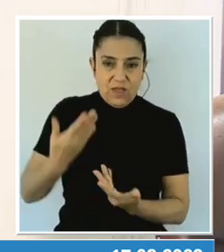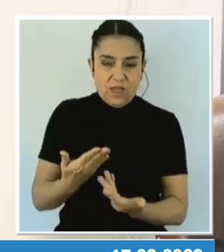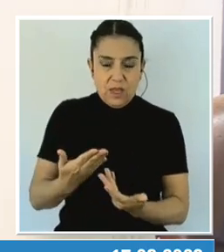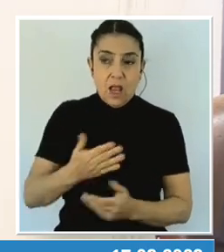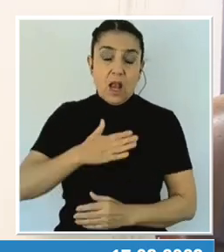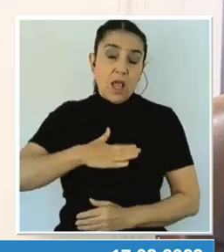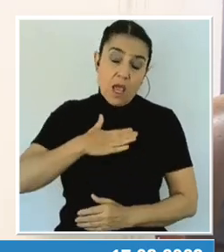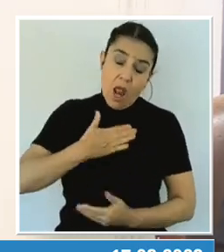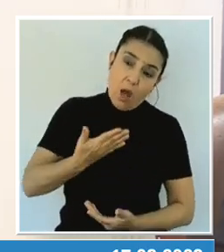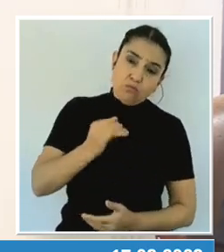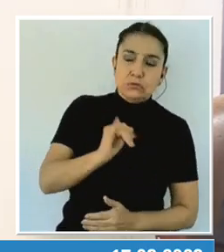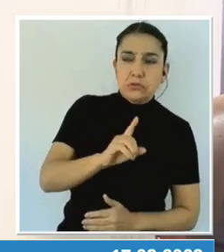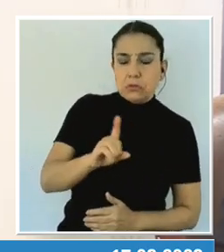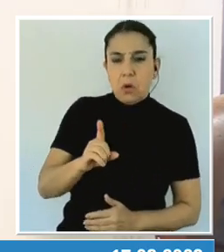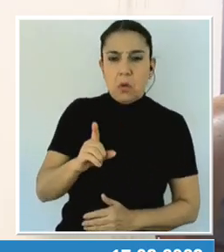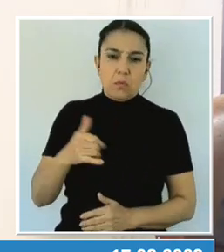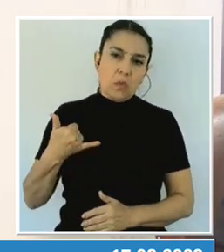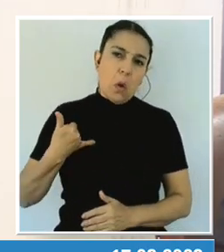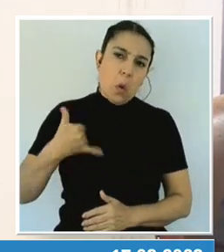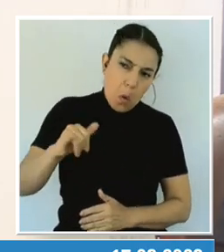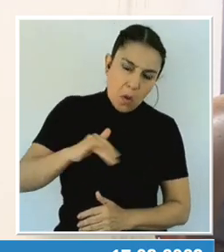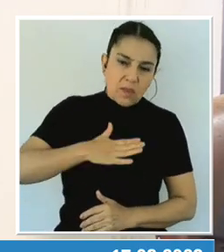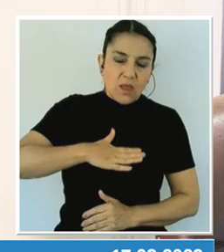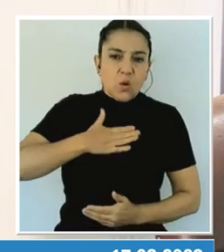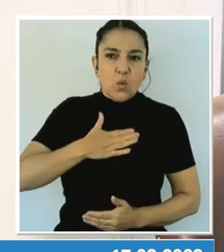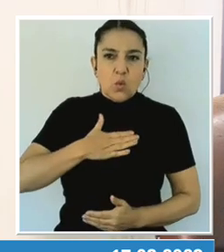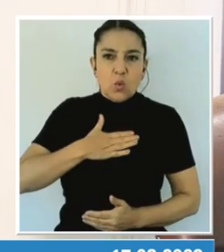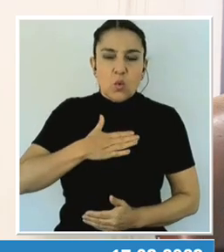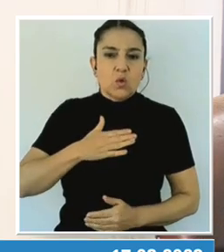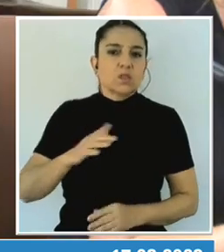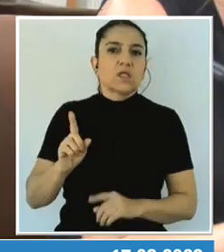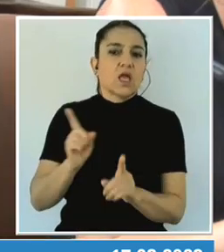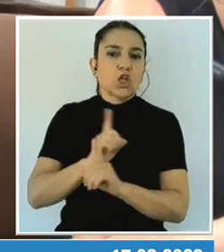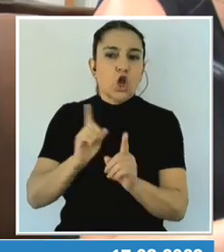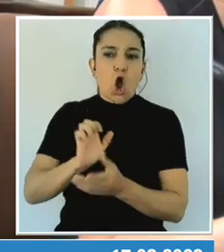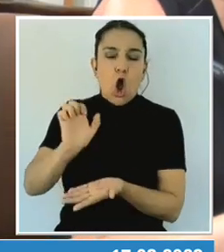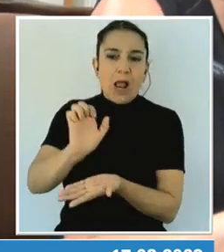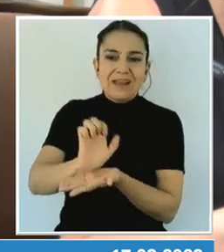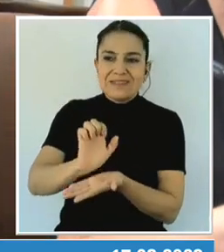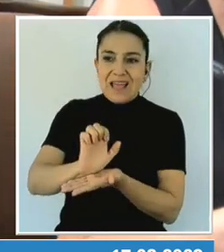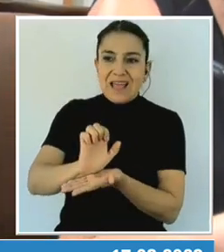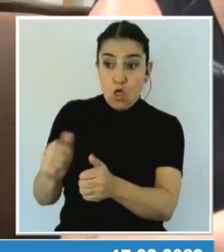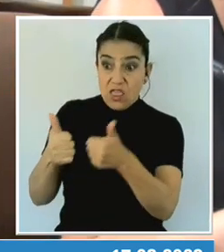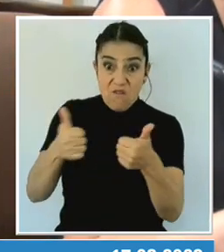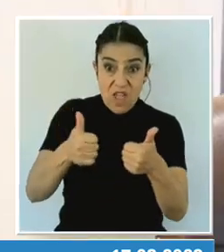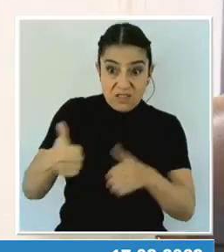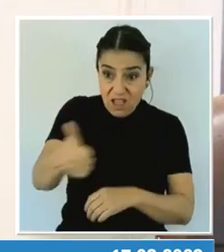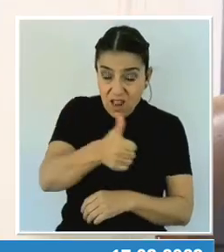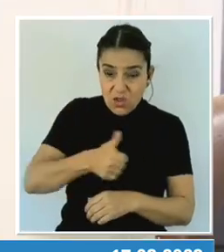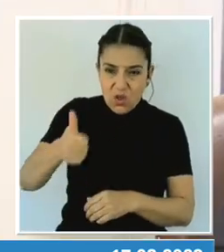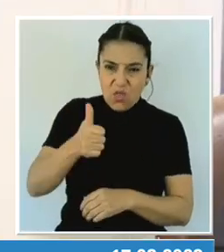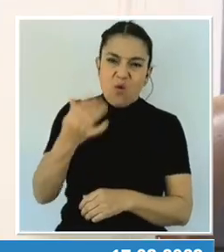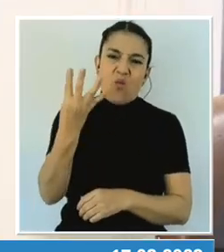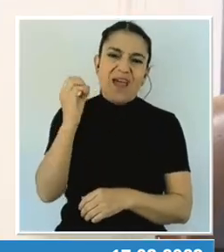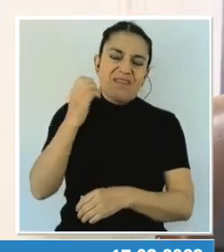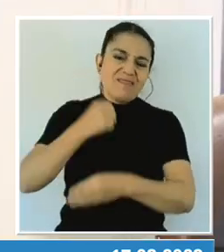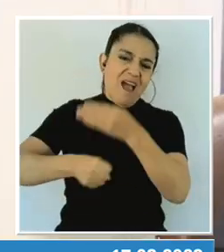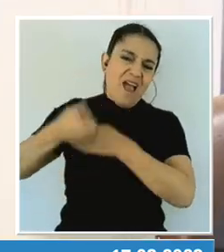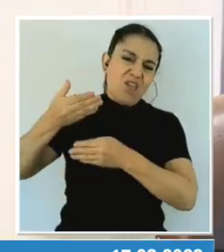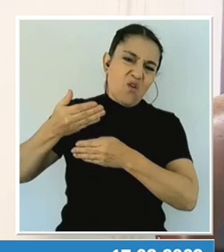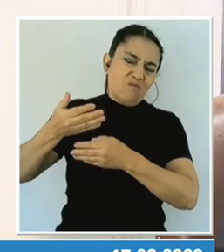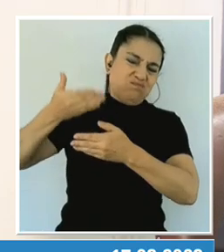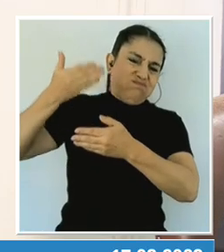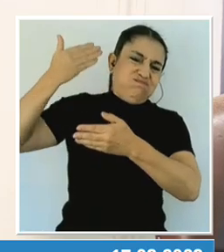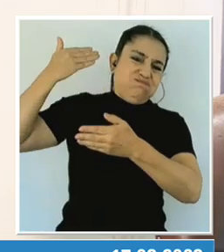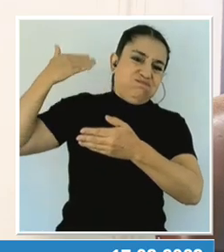no, no es el estado de bienestar de 40 o 50 años atrás que está superado.